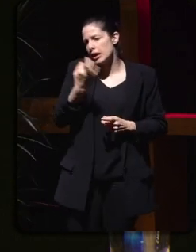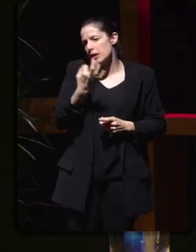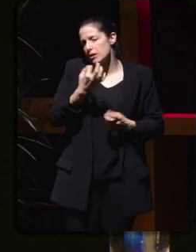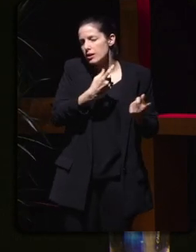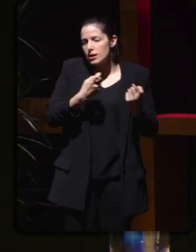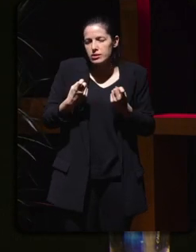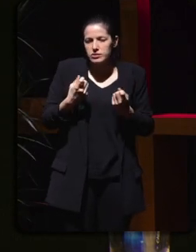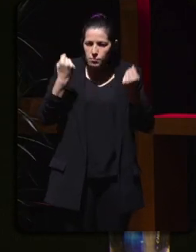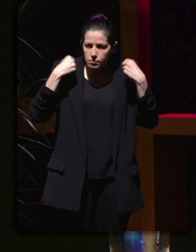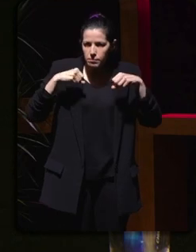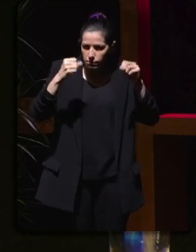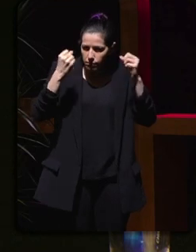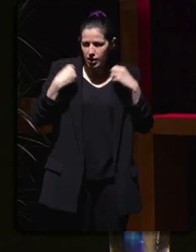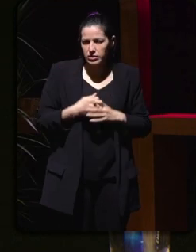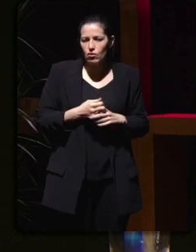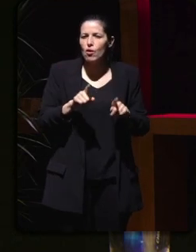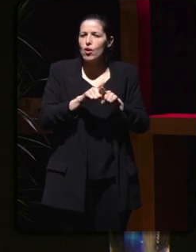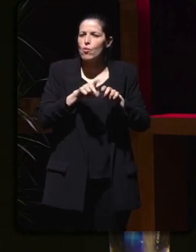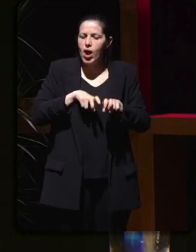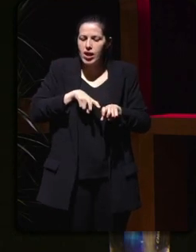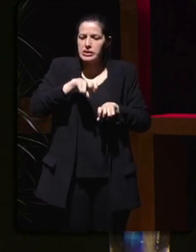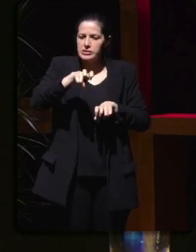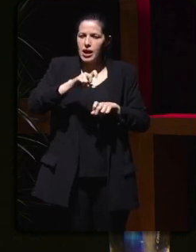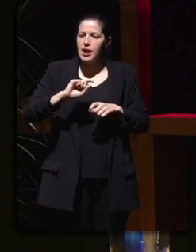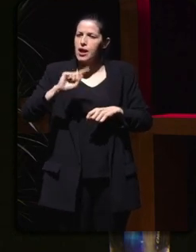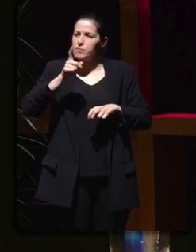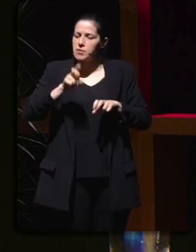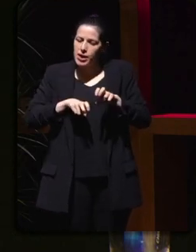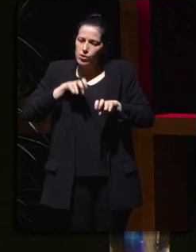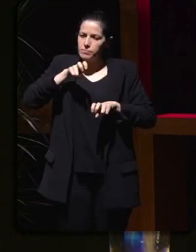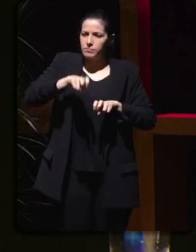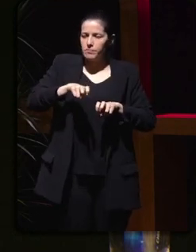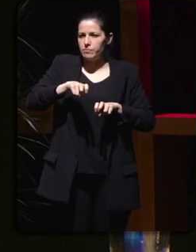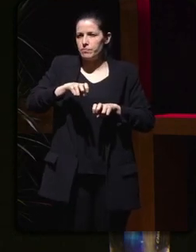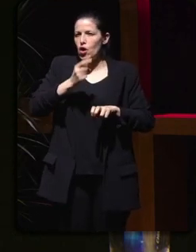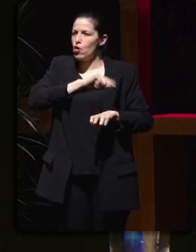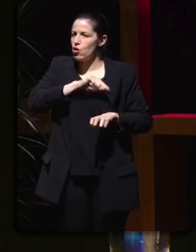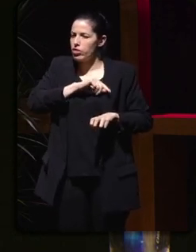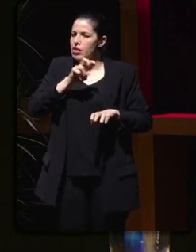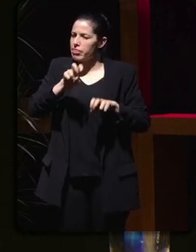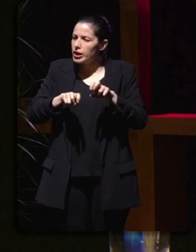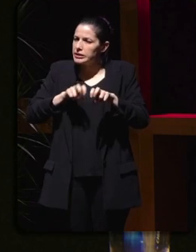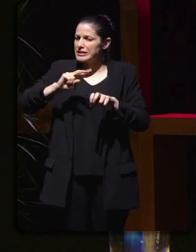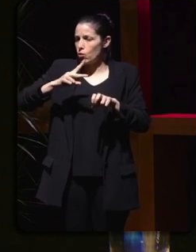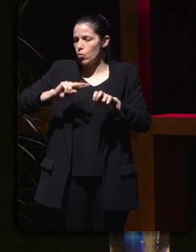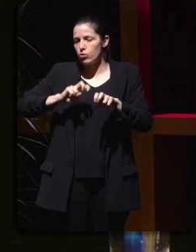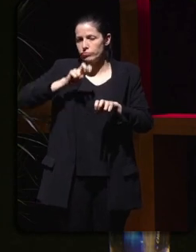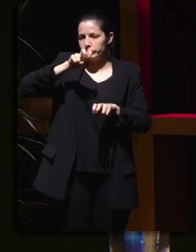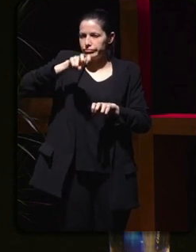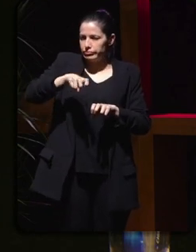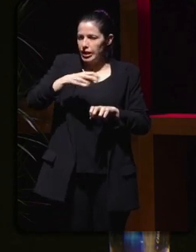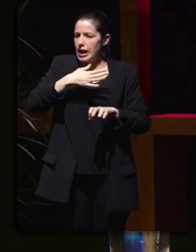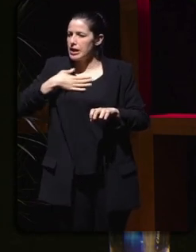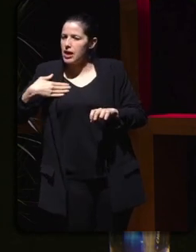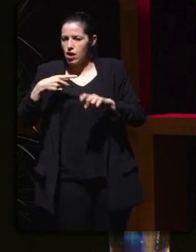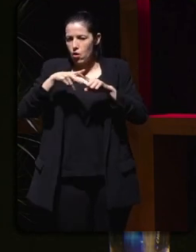así que tenemos que pasar como por tres escalones el primer escalón es tomar conciencia de que lo quieres hacer el segundo escalón es adquirir las herramientas